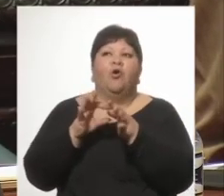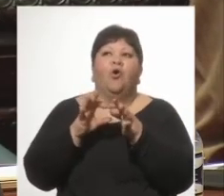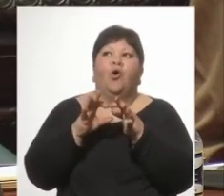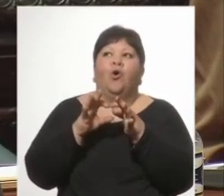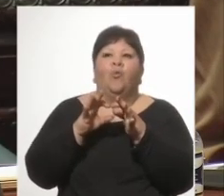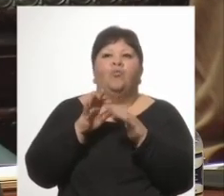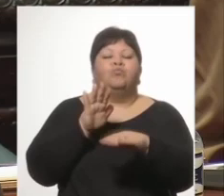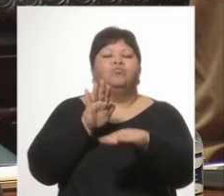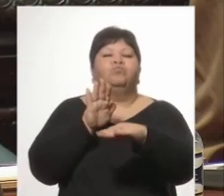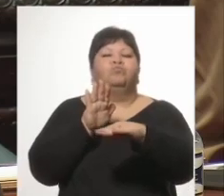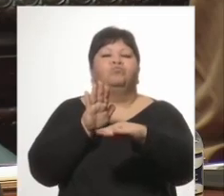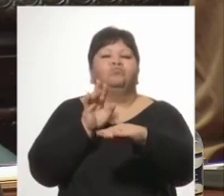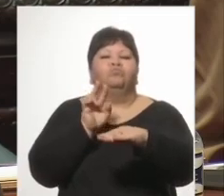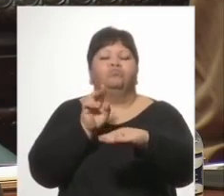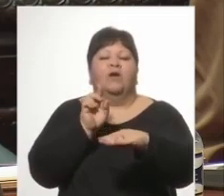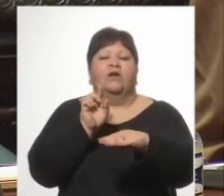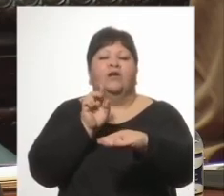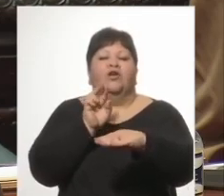Abierto. Idea